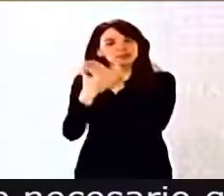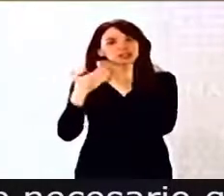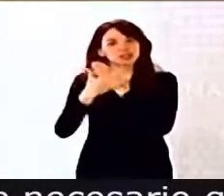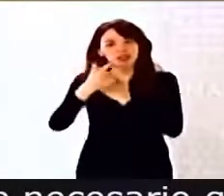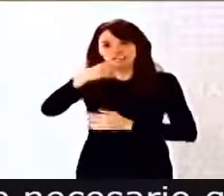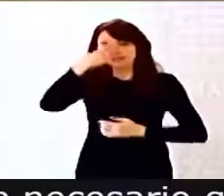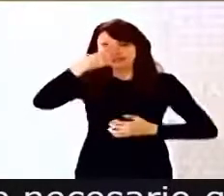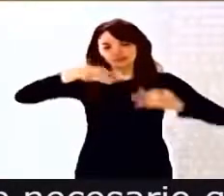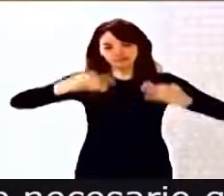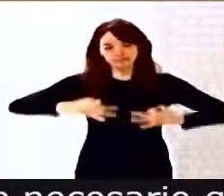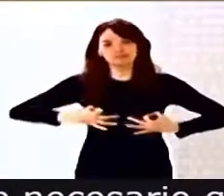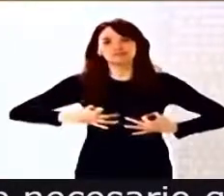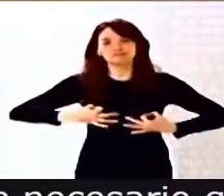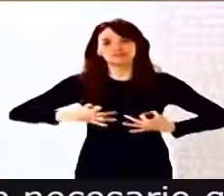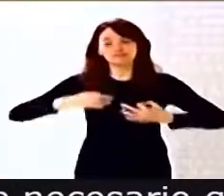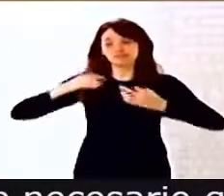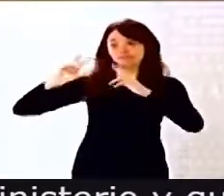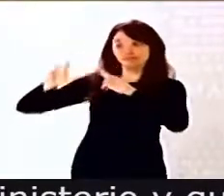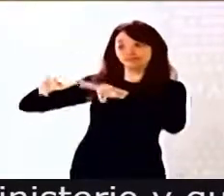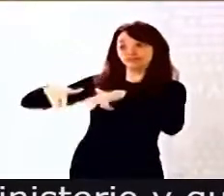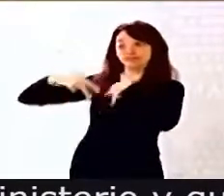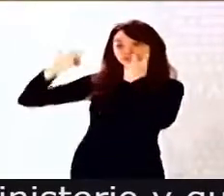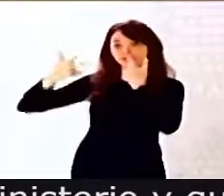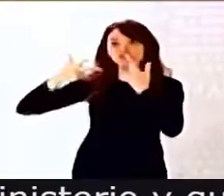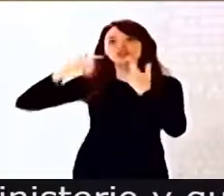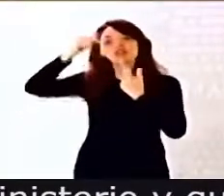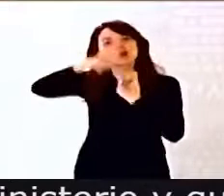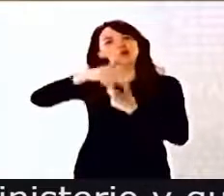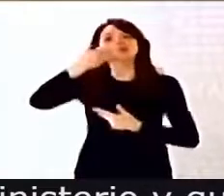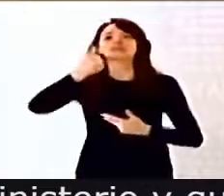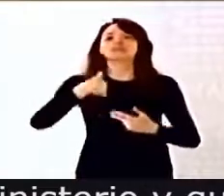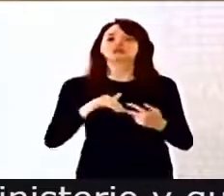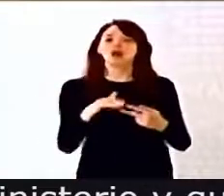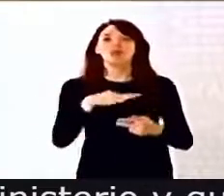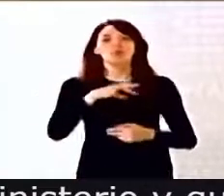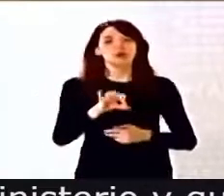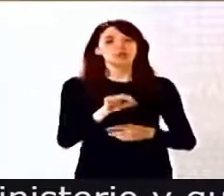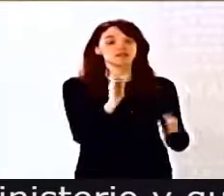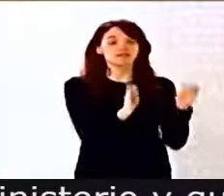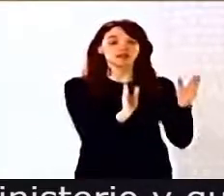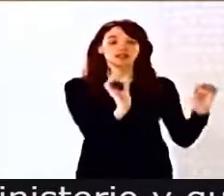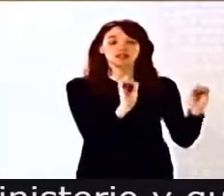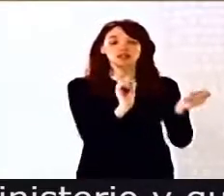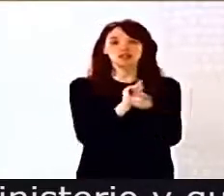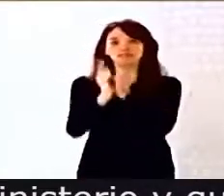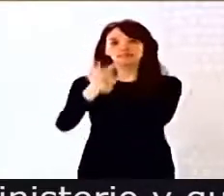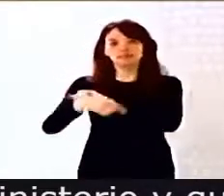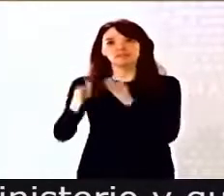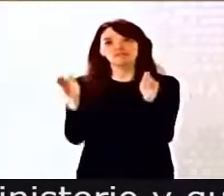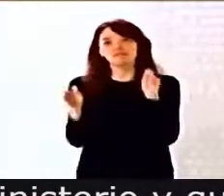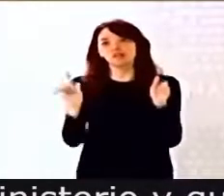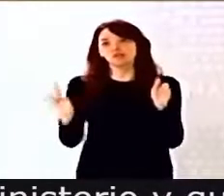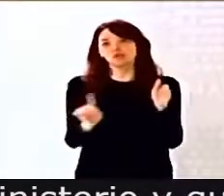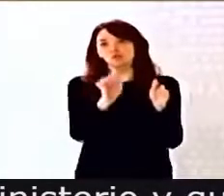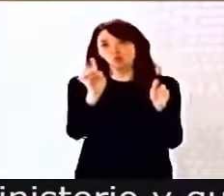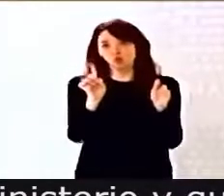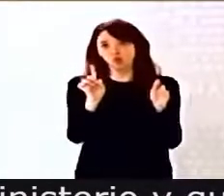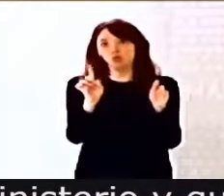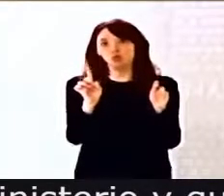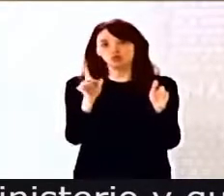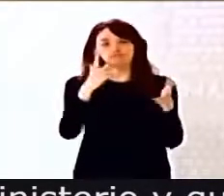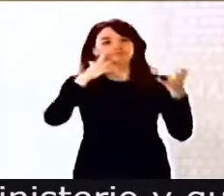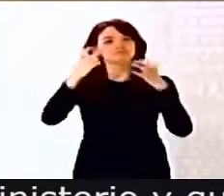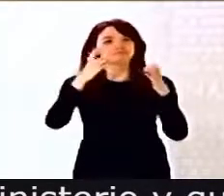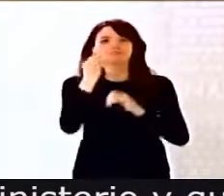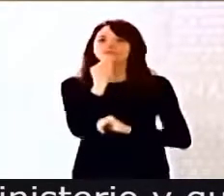que eso nos ha permitido que hoy podamos transitar de la fase 0 a la fase 1. Mejor demostración que nuestros